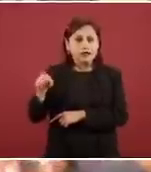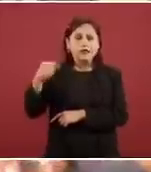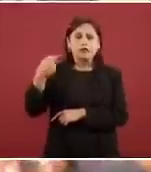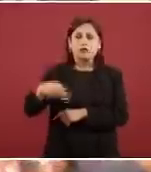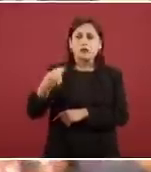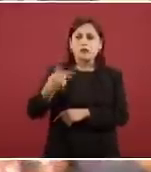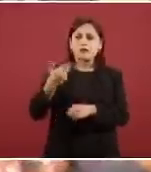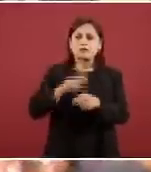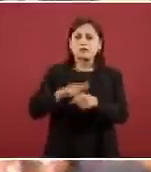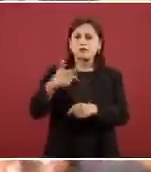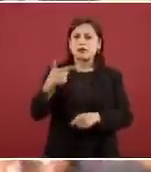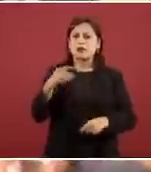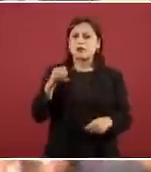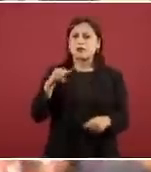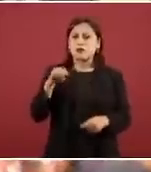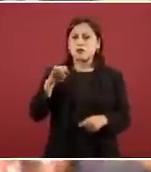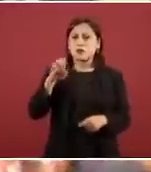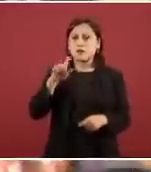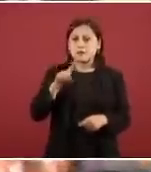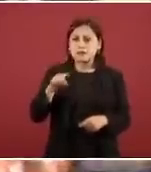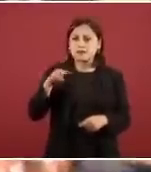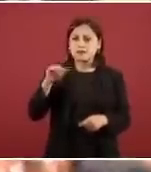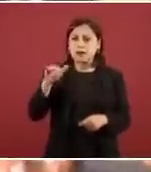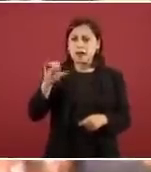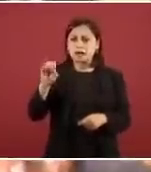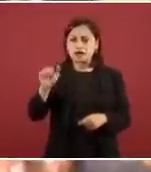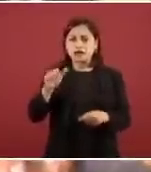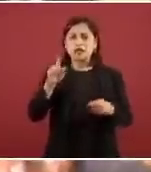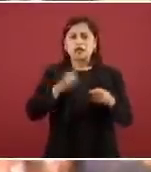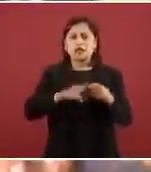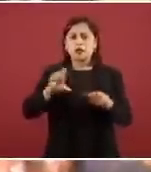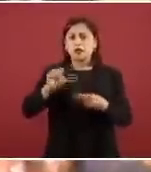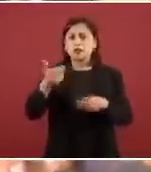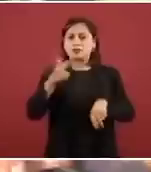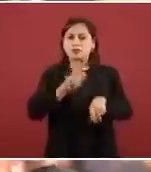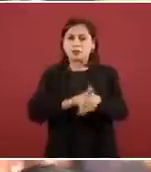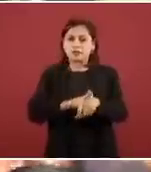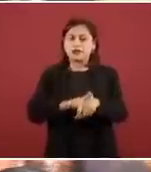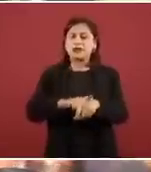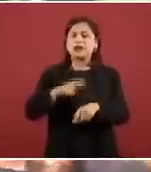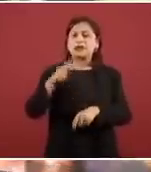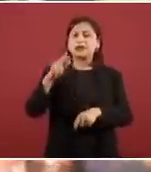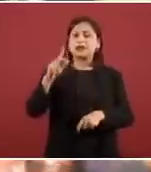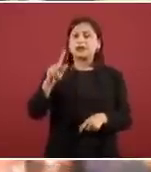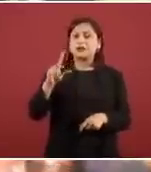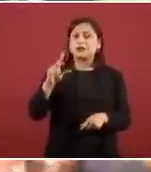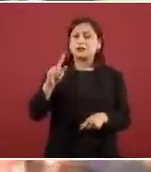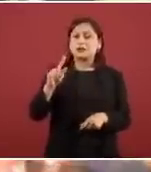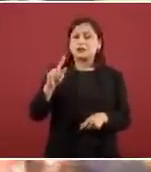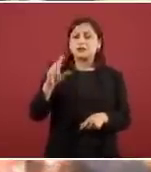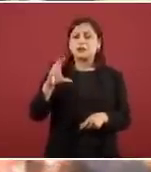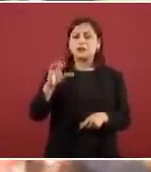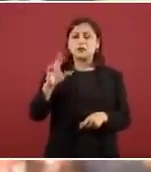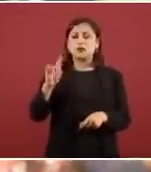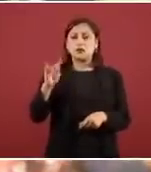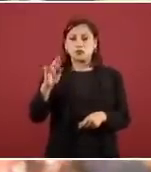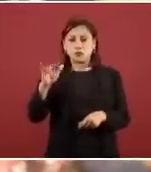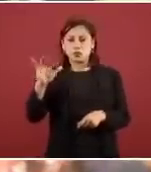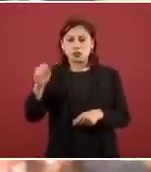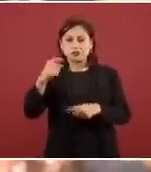creo, y el de las Culturas de San Cristóbal, etcétera, etcétera, etcétera. Y en lo que